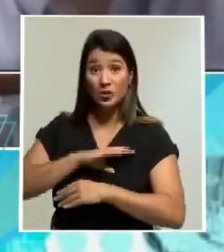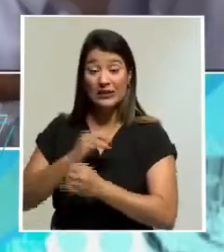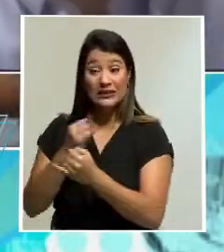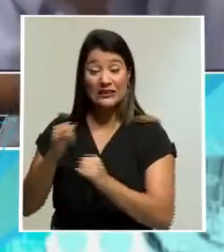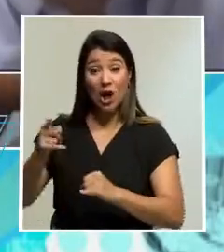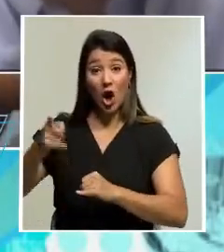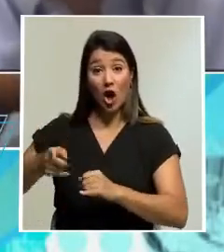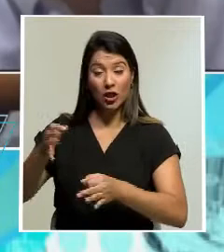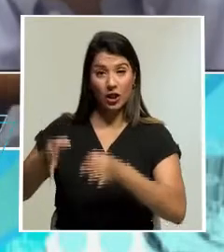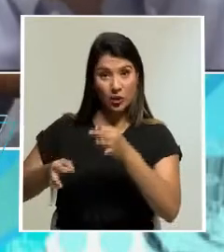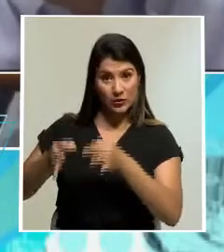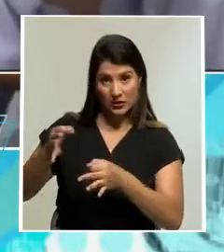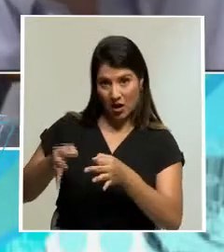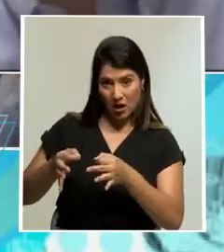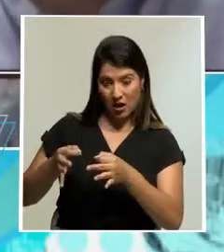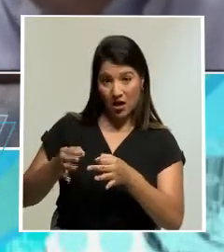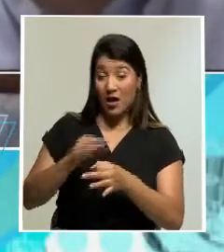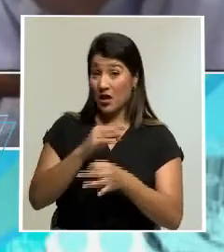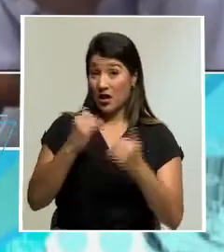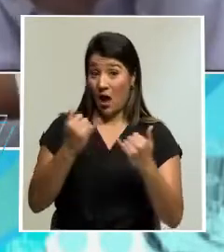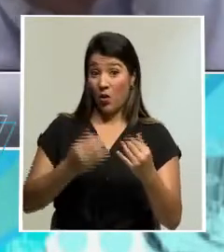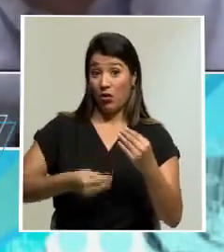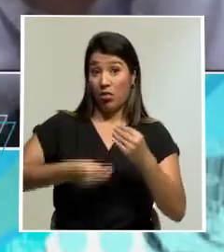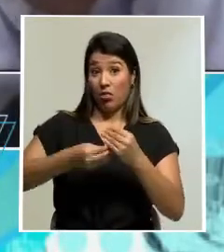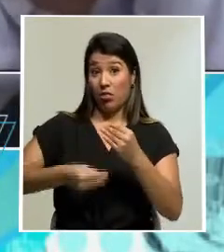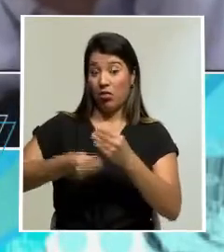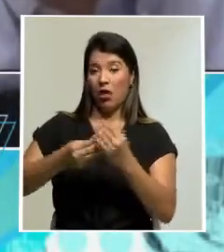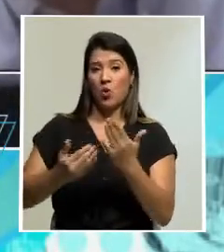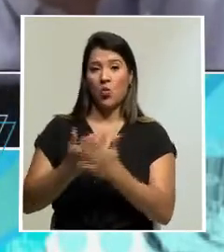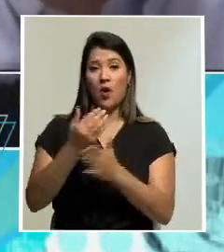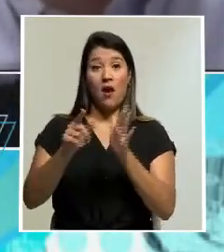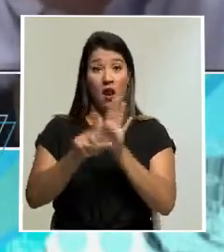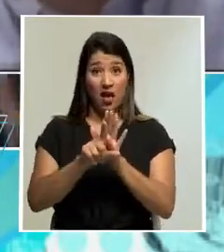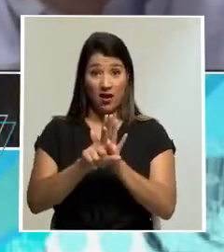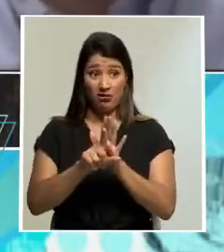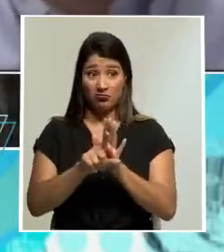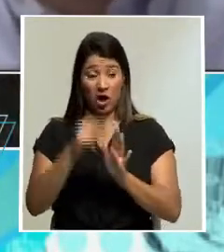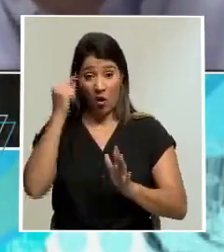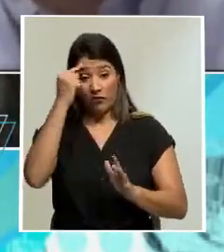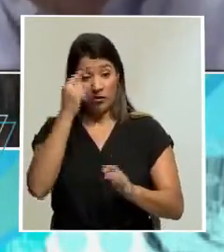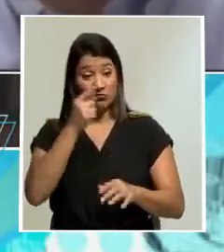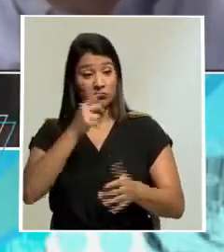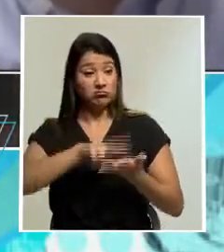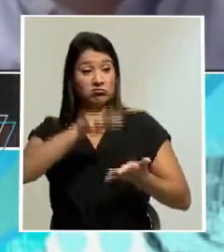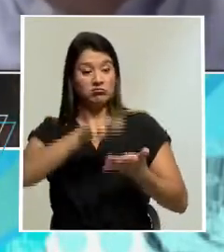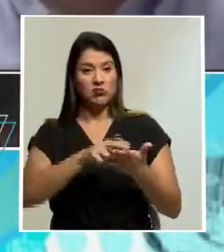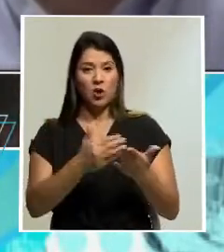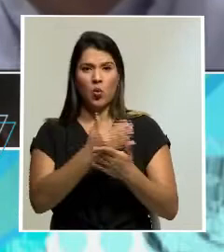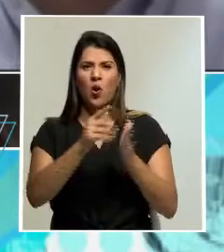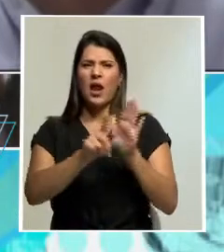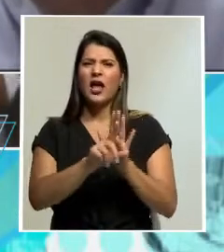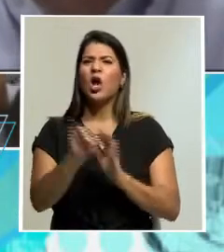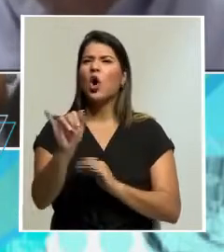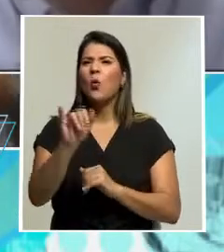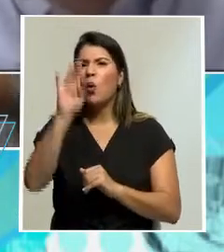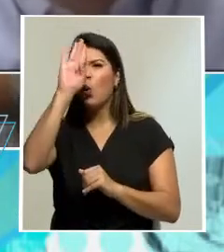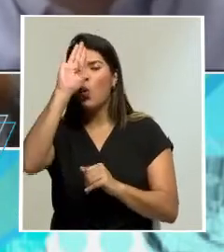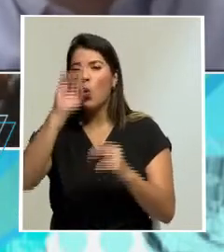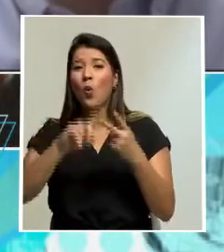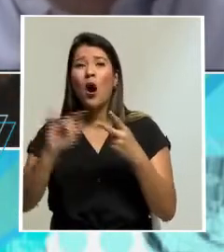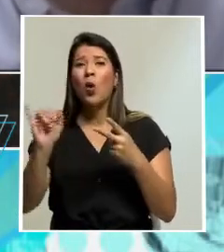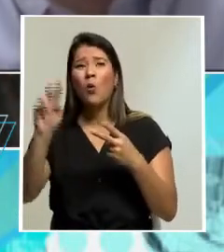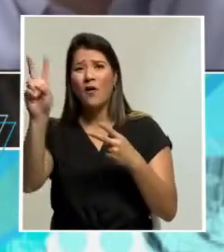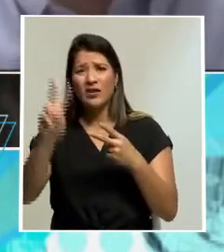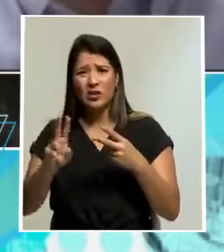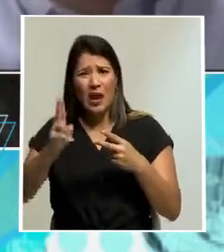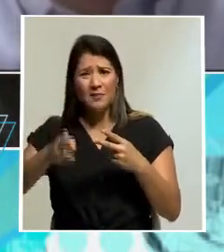también han incorporado nuevas leyes, un poco como al estilo del modelo cubano y venezolano, en el que